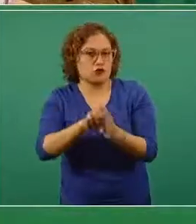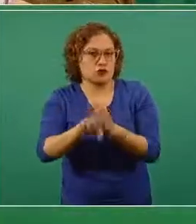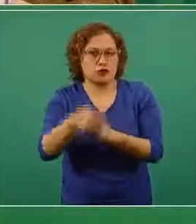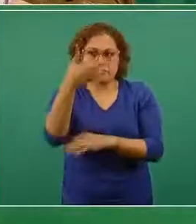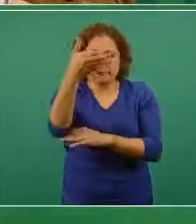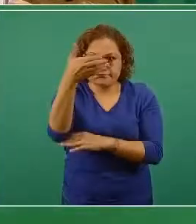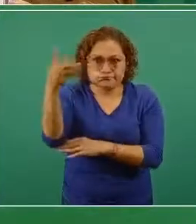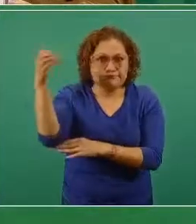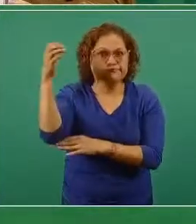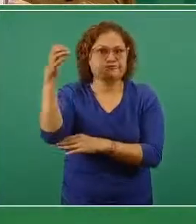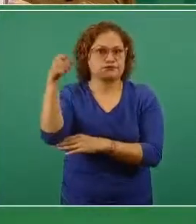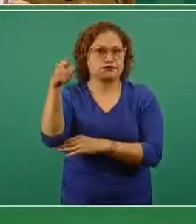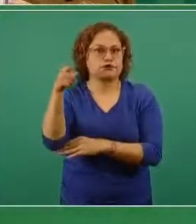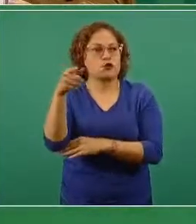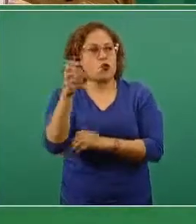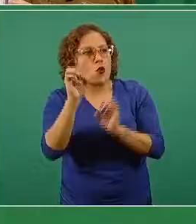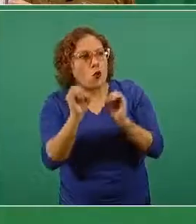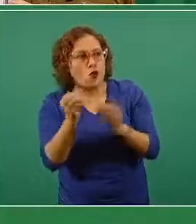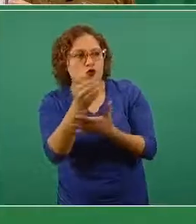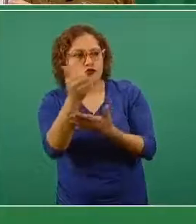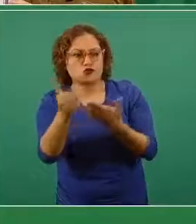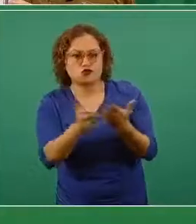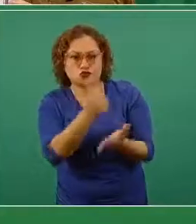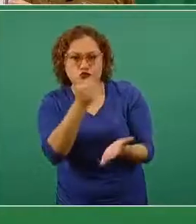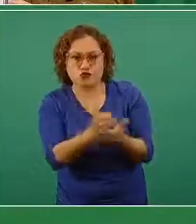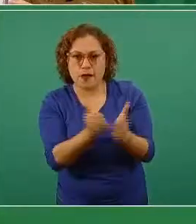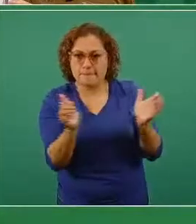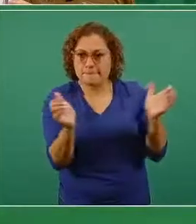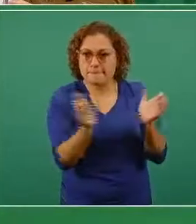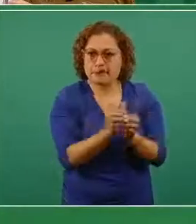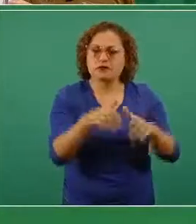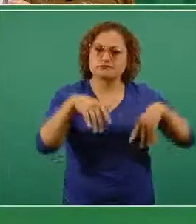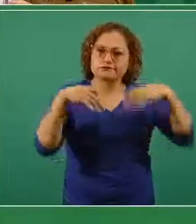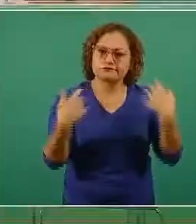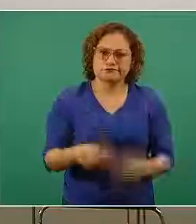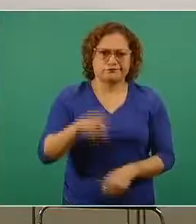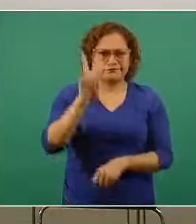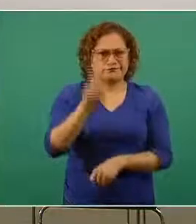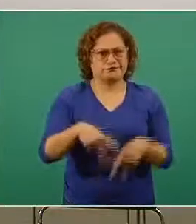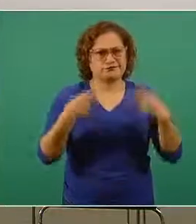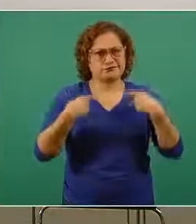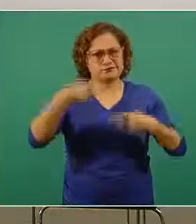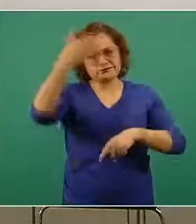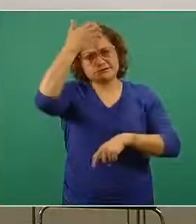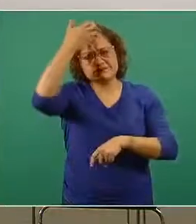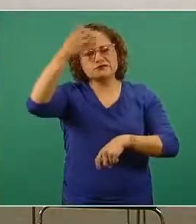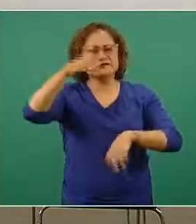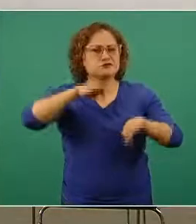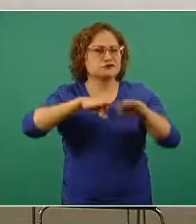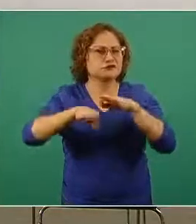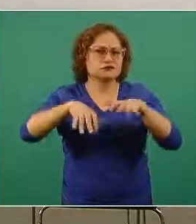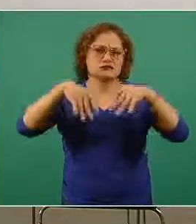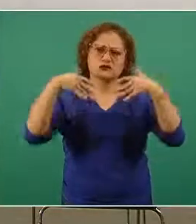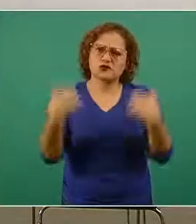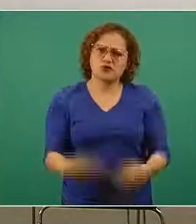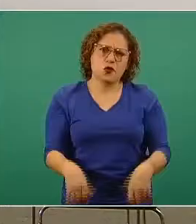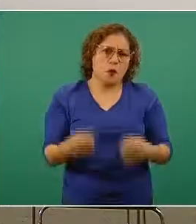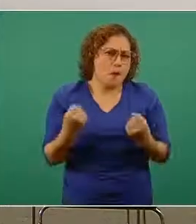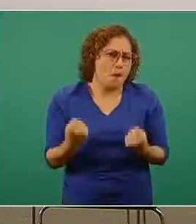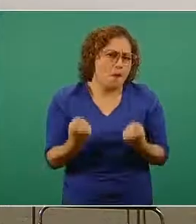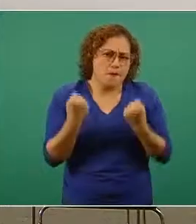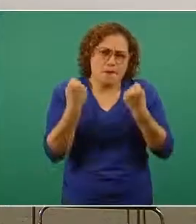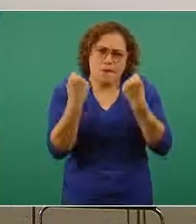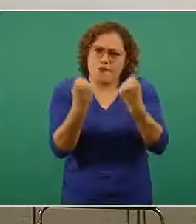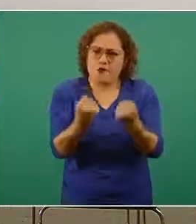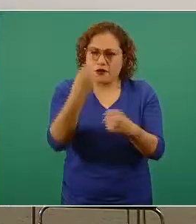semiurbana. Han sido realmente una fuerza sumamente importante para poder ir saliendo